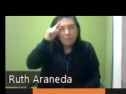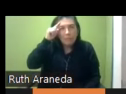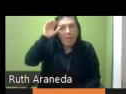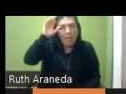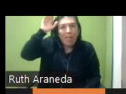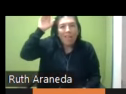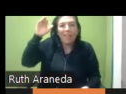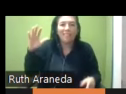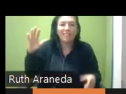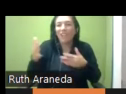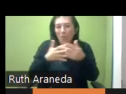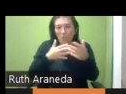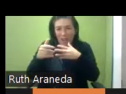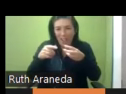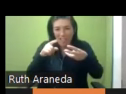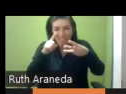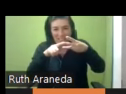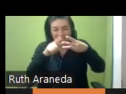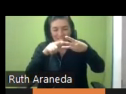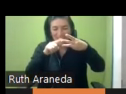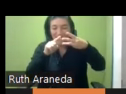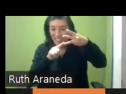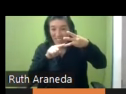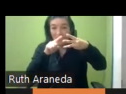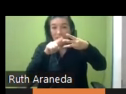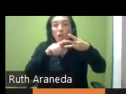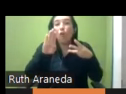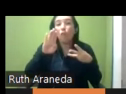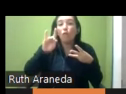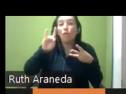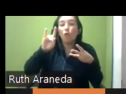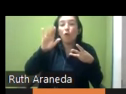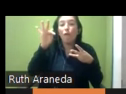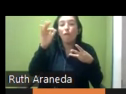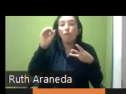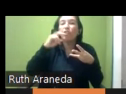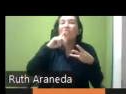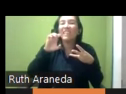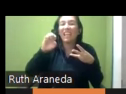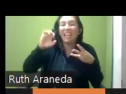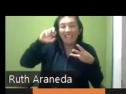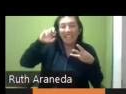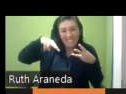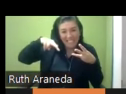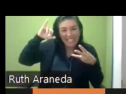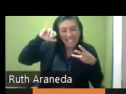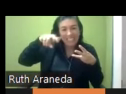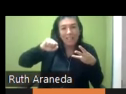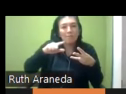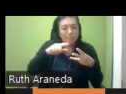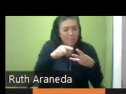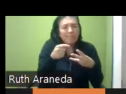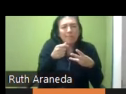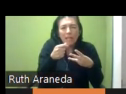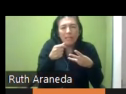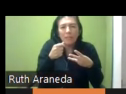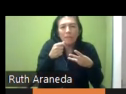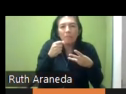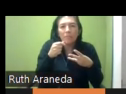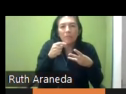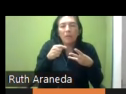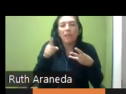la bufotenina y nicotina. Bufotenina es el alcaloide que es característico del